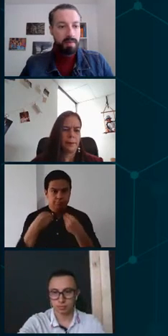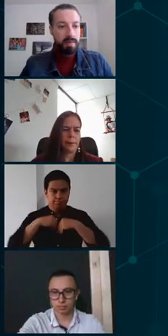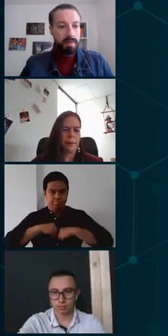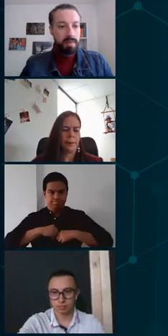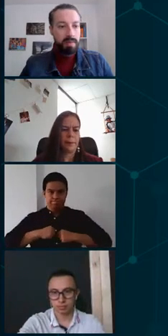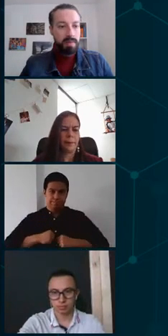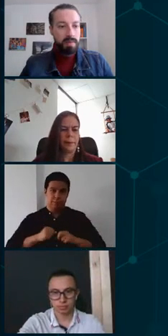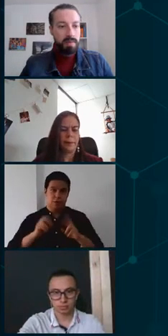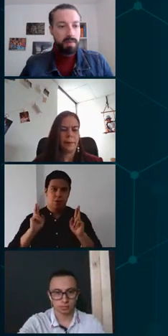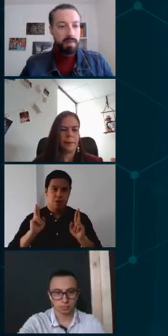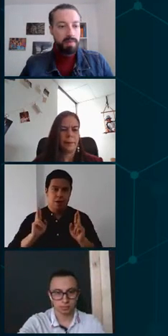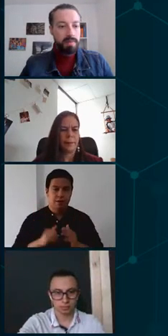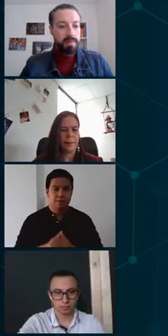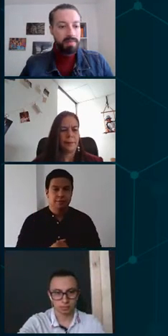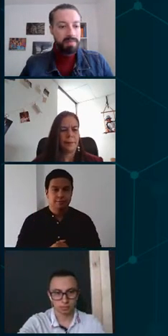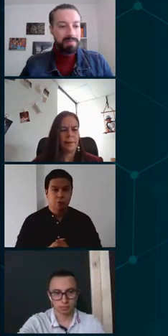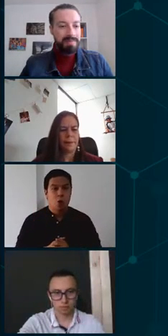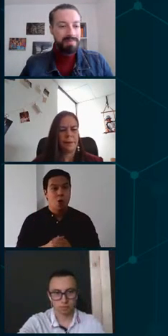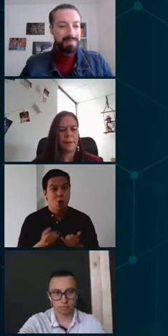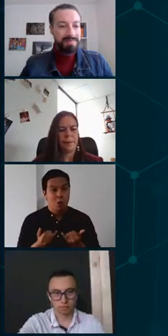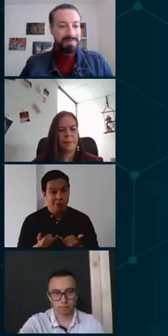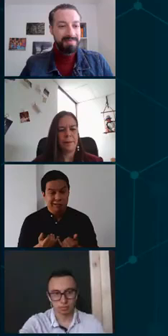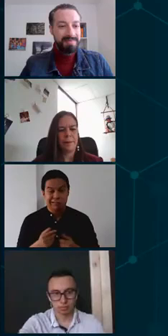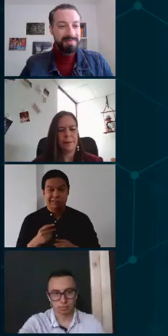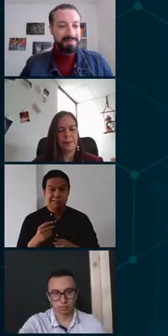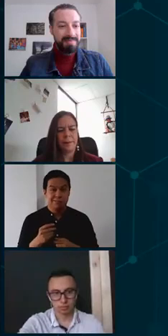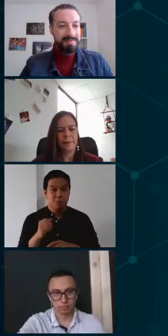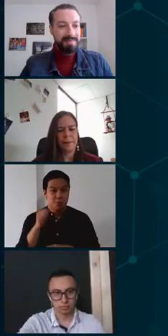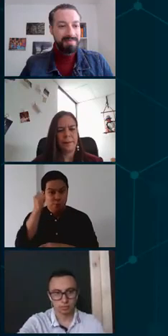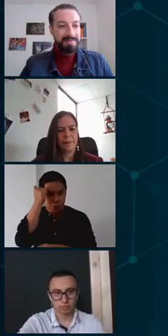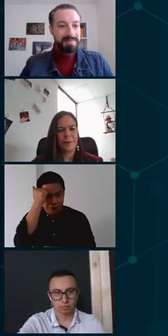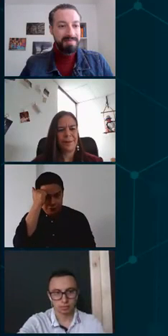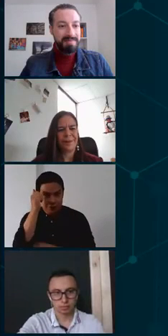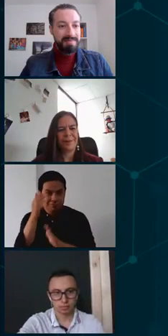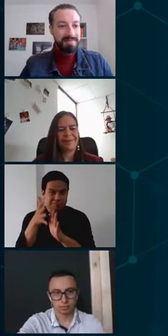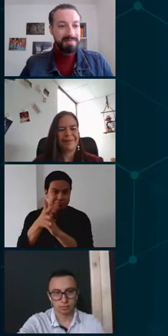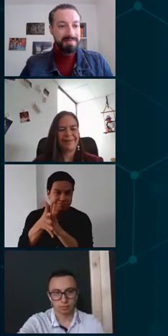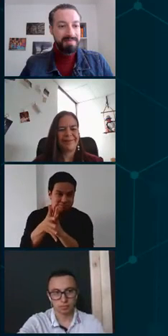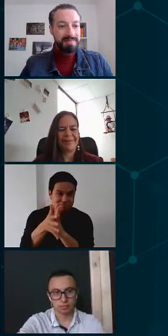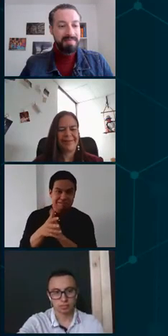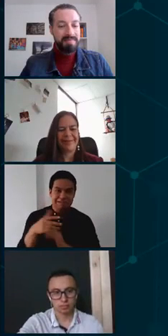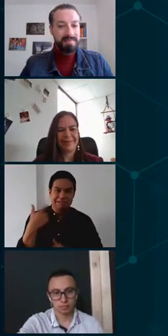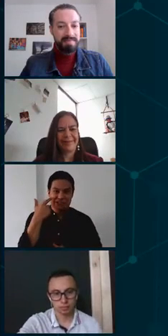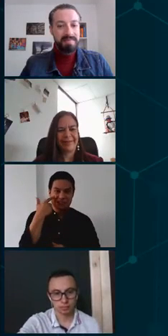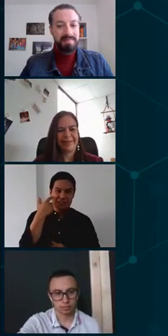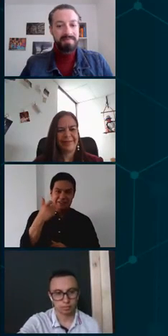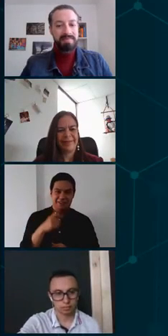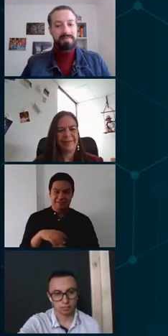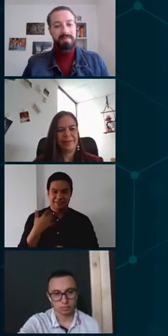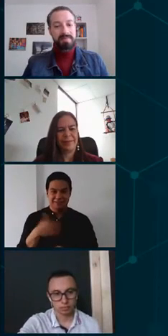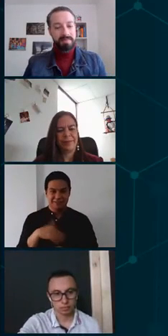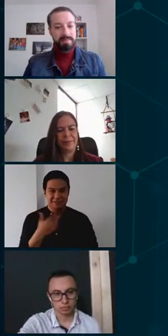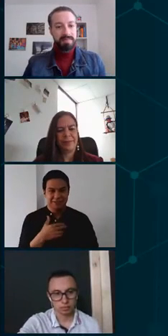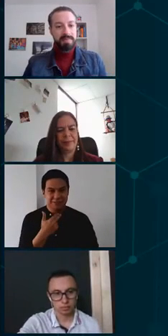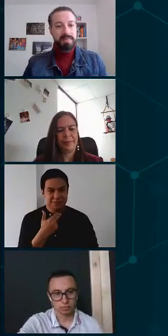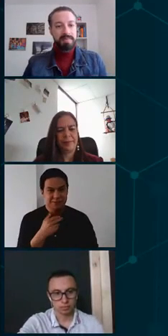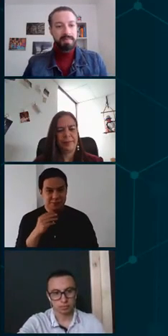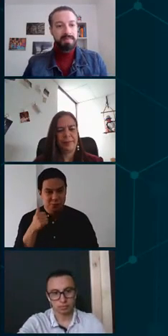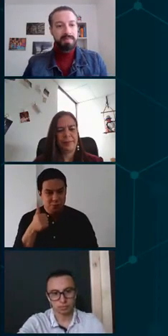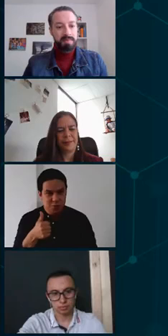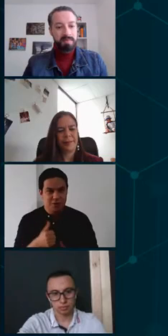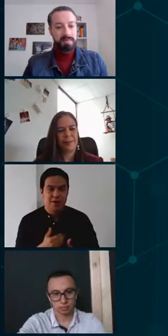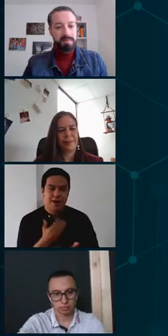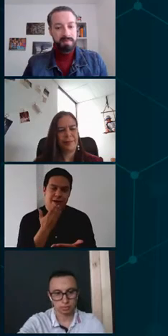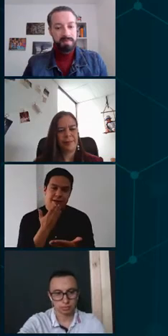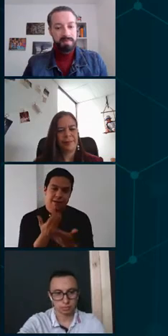acá unos facilitadores asombrosos. Estos chicos que están acá conmigo son increíbles en este acompañamiento. Y, bueno, dimos todo